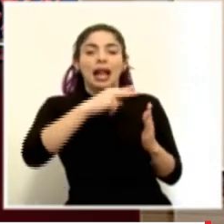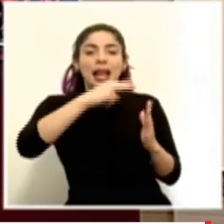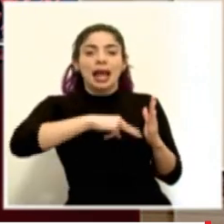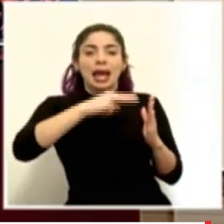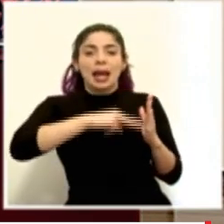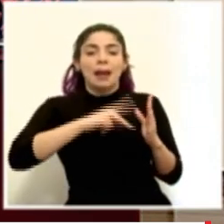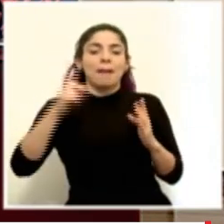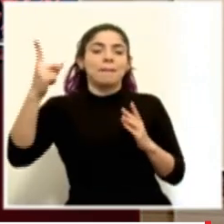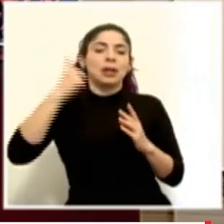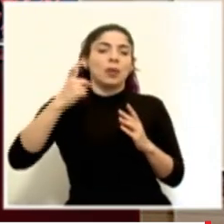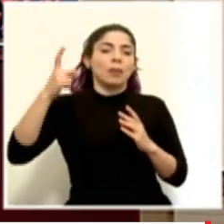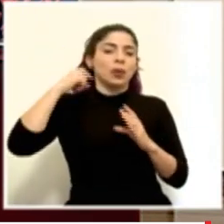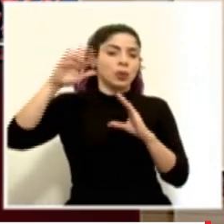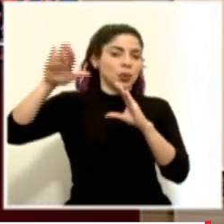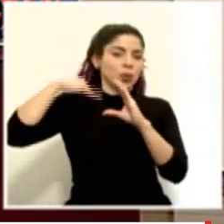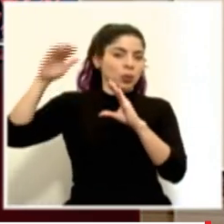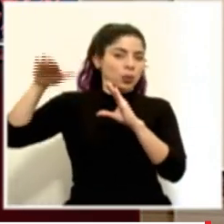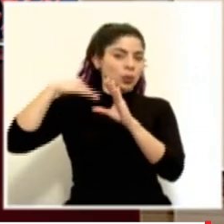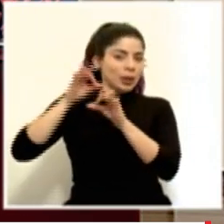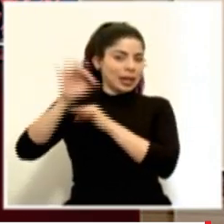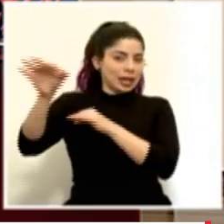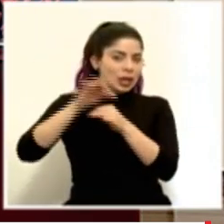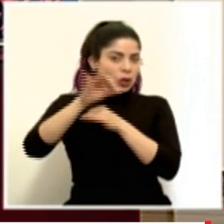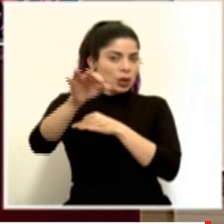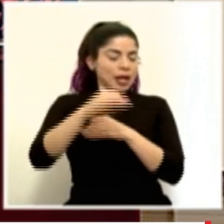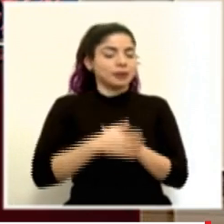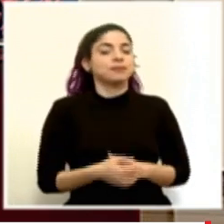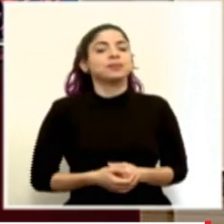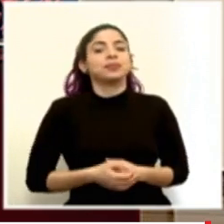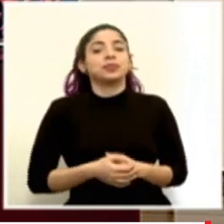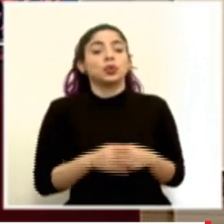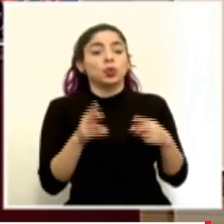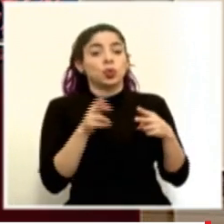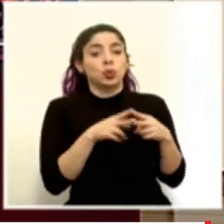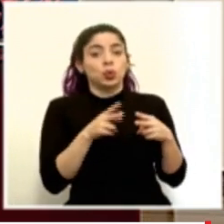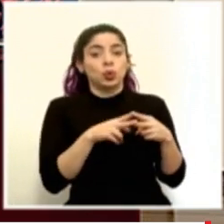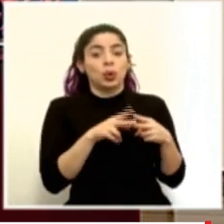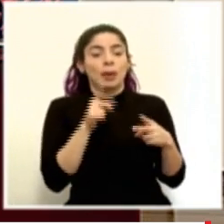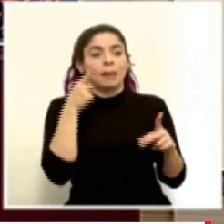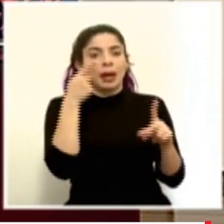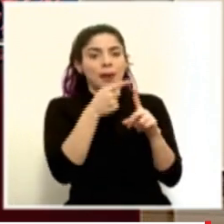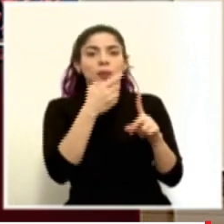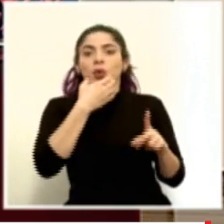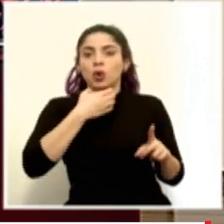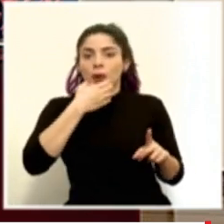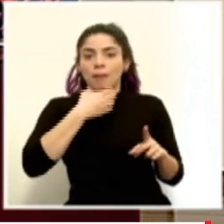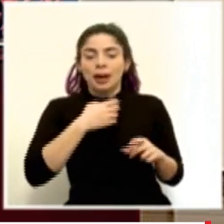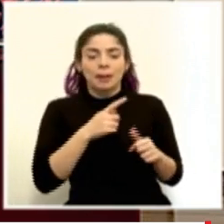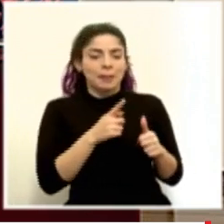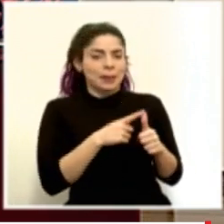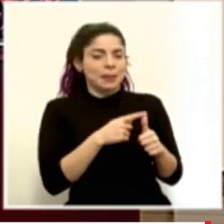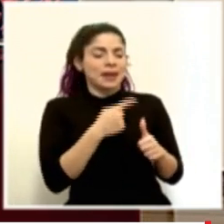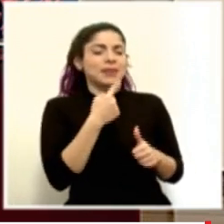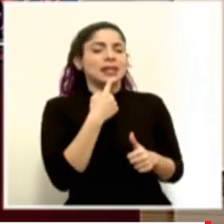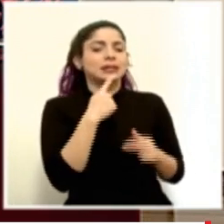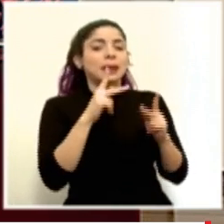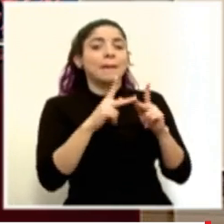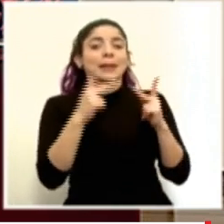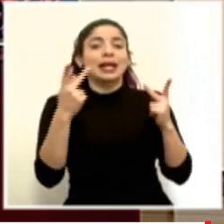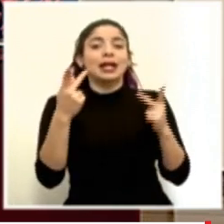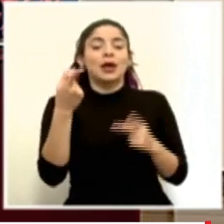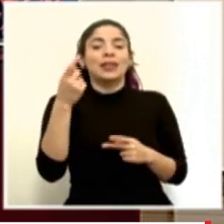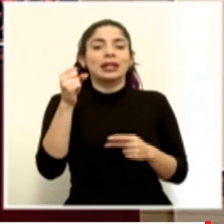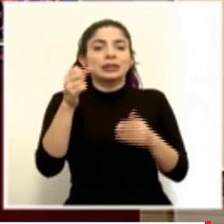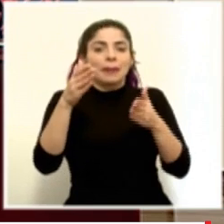las dos consultas de los medios regionales. Don Román, las dos consultas que nos ingresan son para usted. La primera de ellas es del periódico